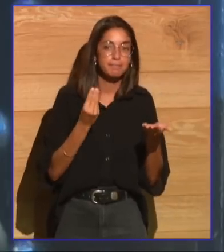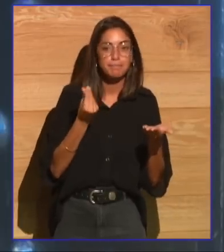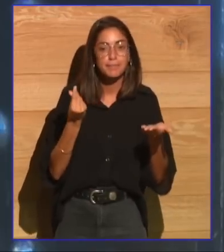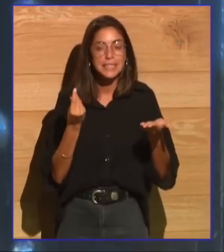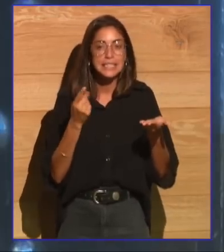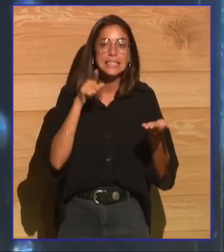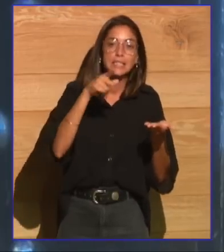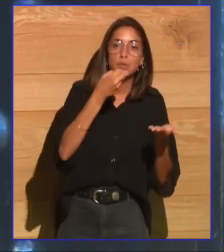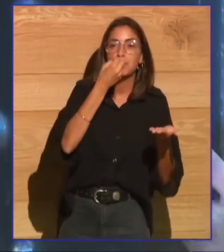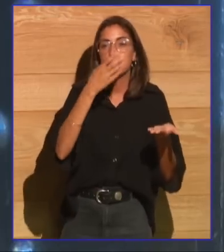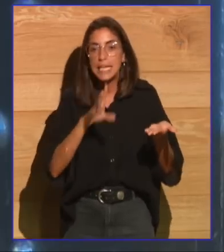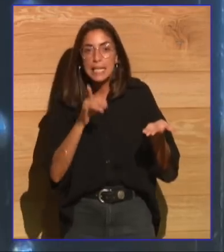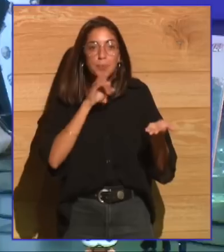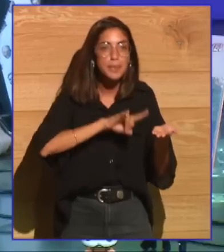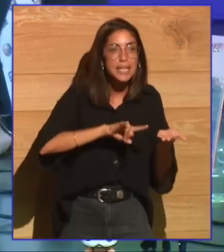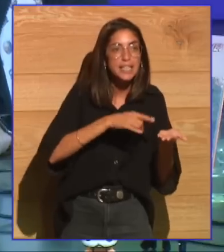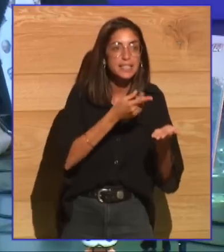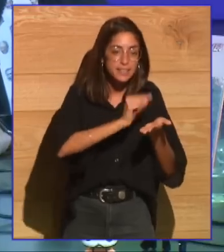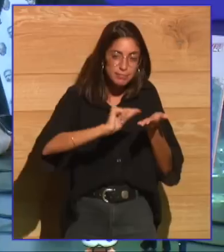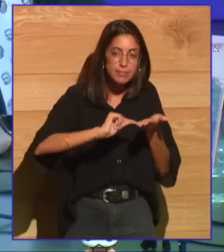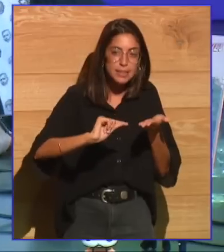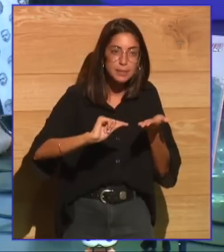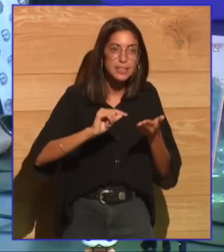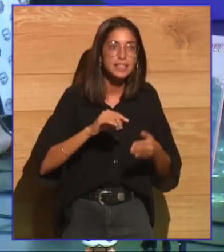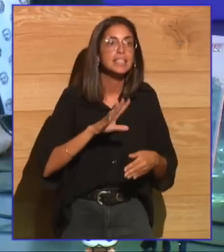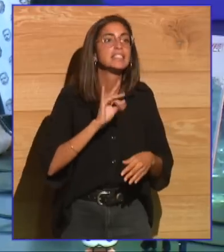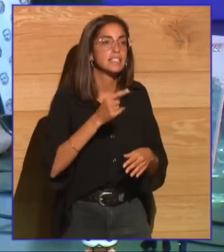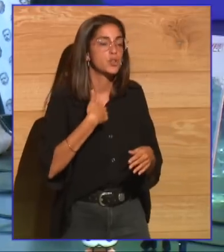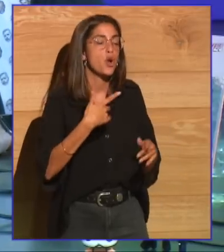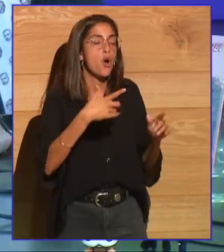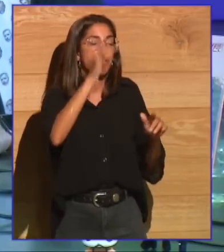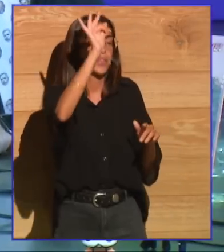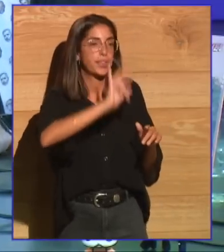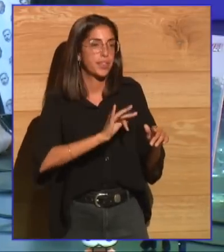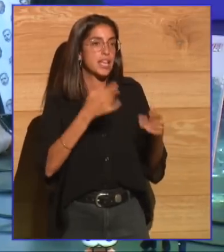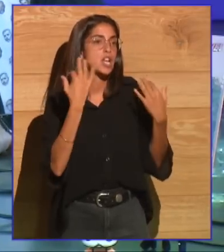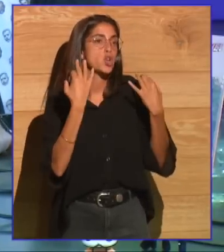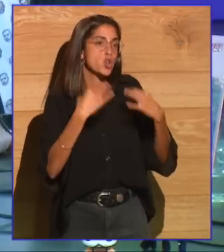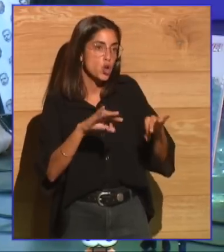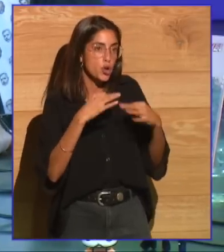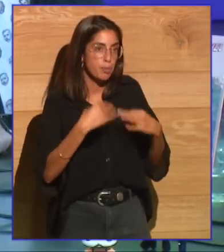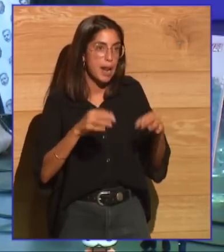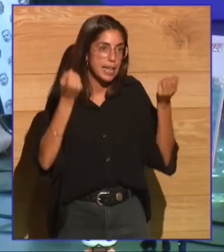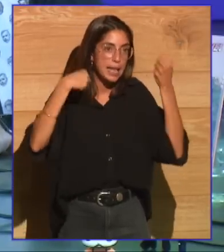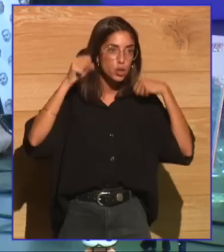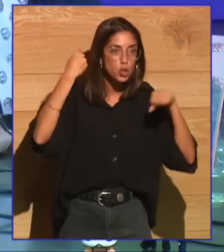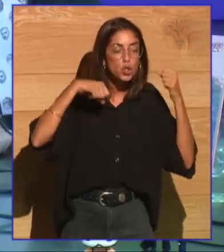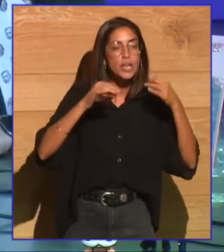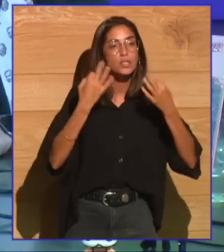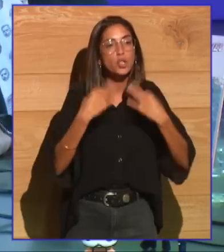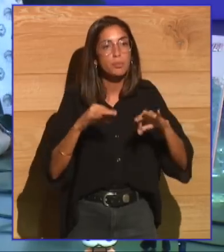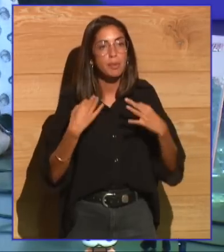especialmente veo magnífico la del digamos es el cine normal los actores normales desde una eleva a los